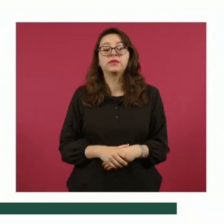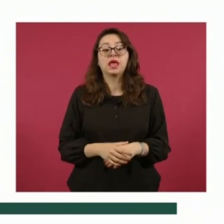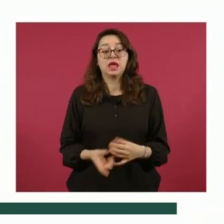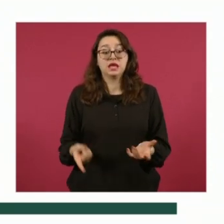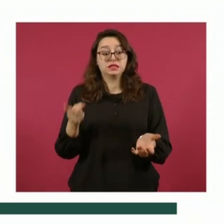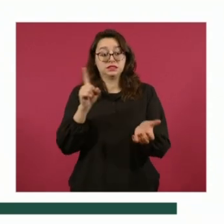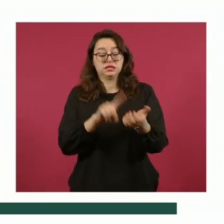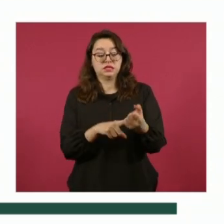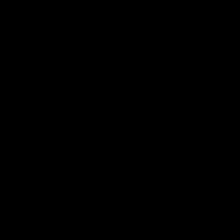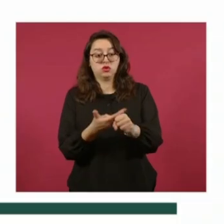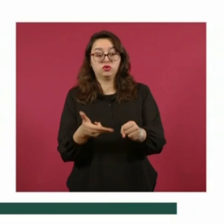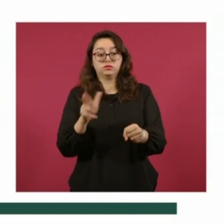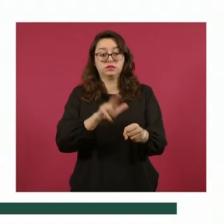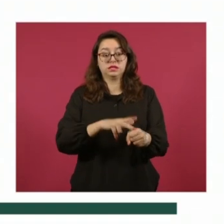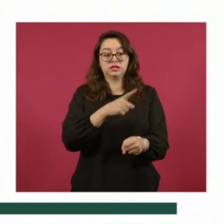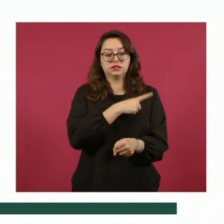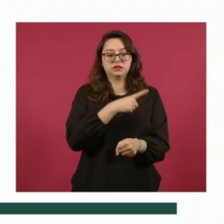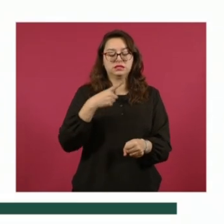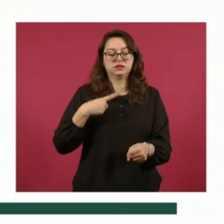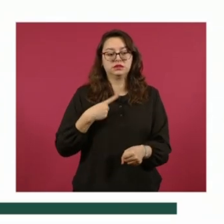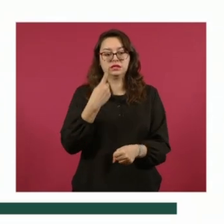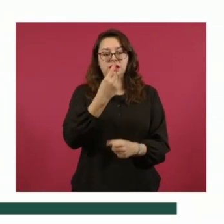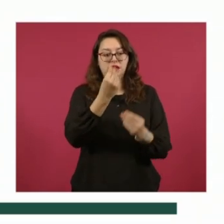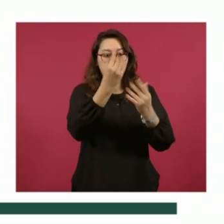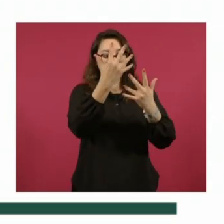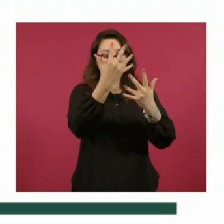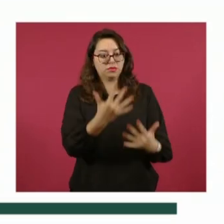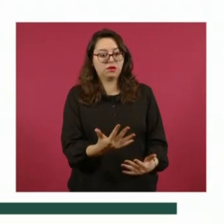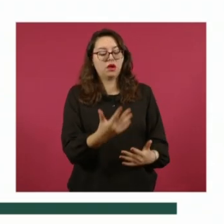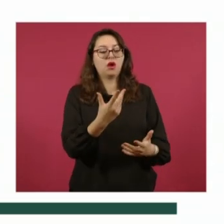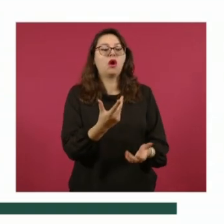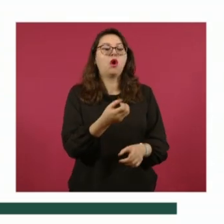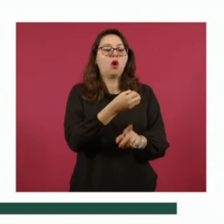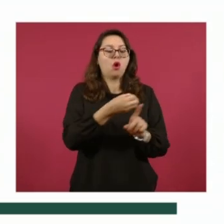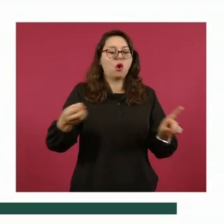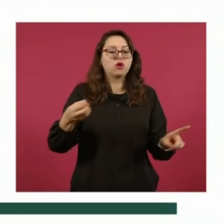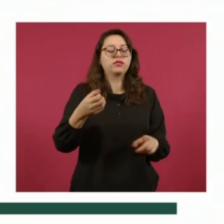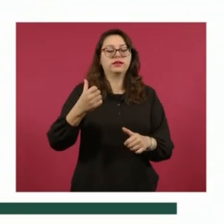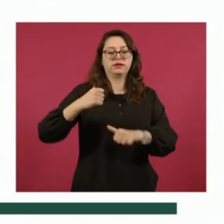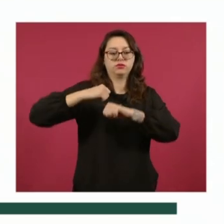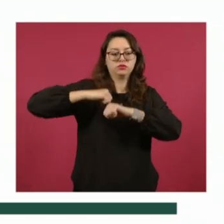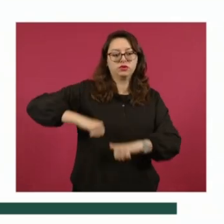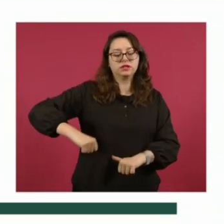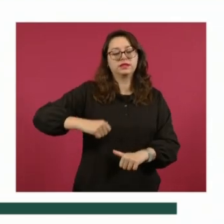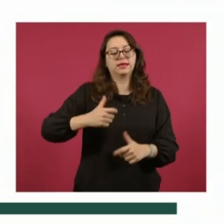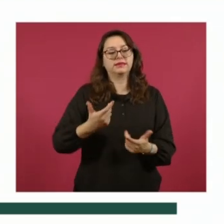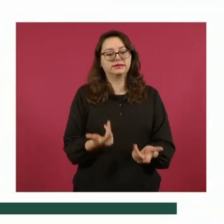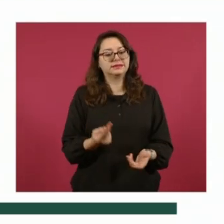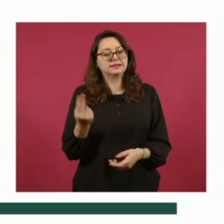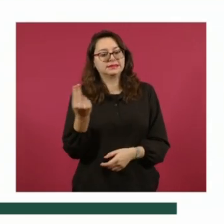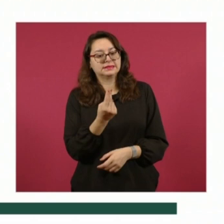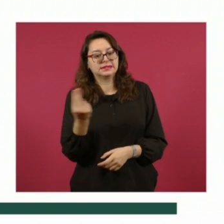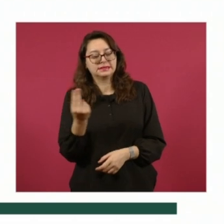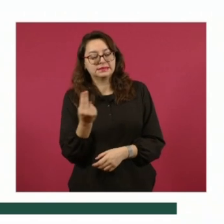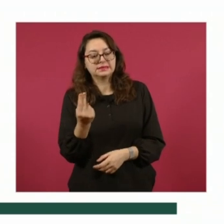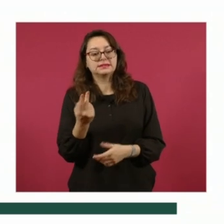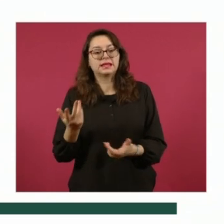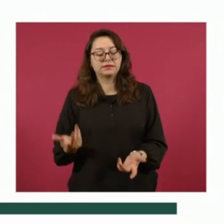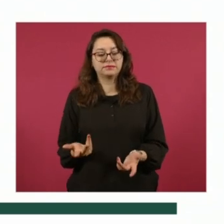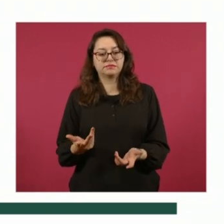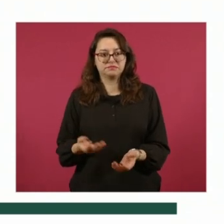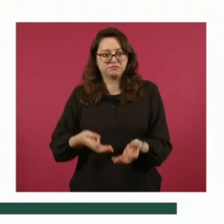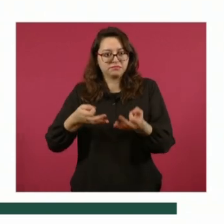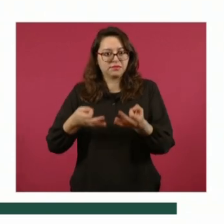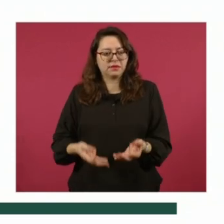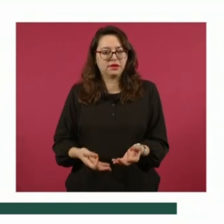está contratando personal de implementación y supervisión. Un sistema como este, como lo era el Coplamar, pero